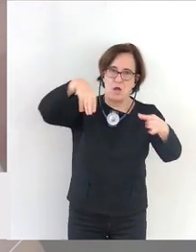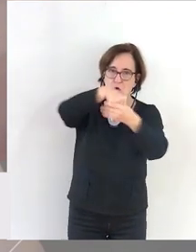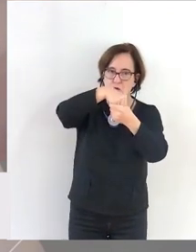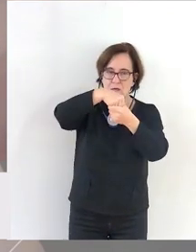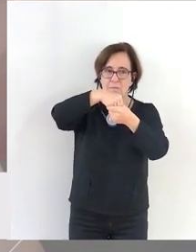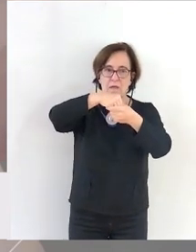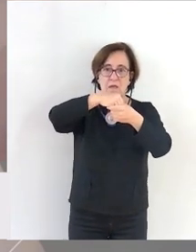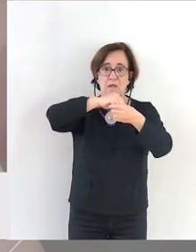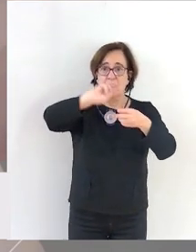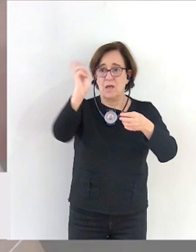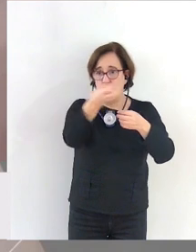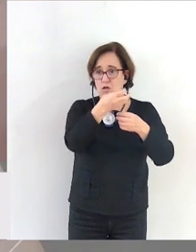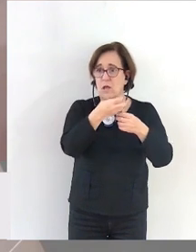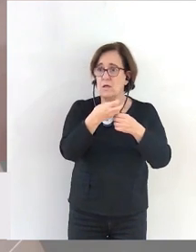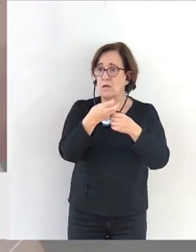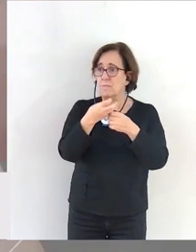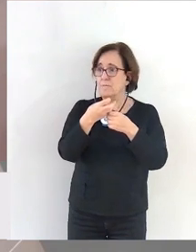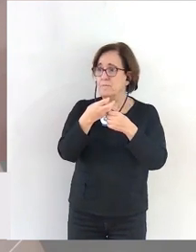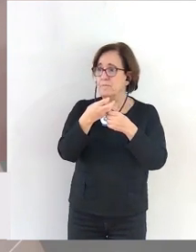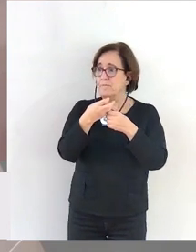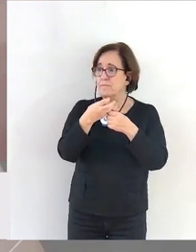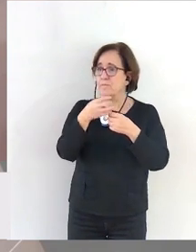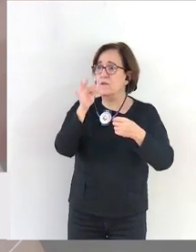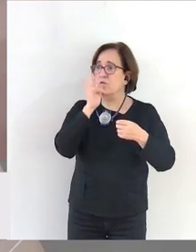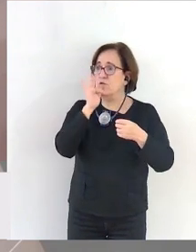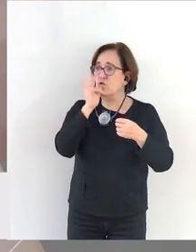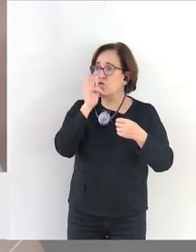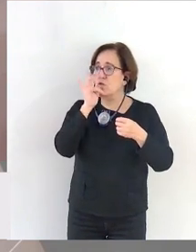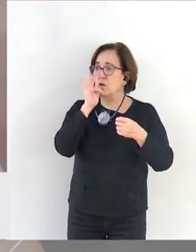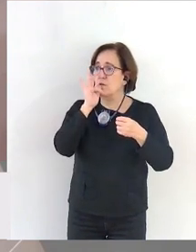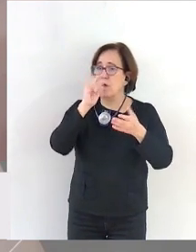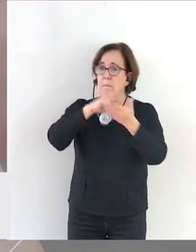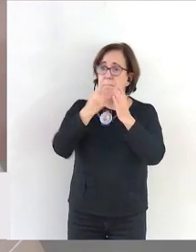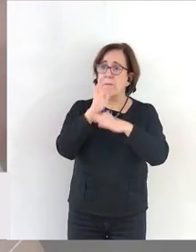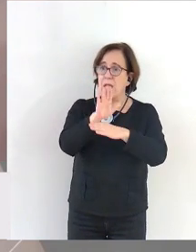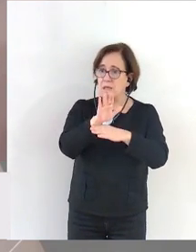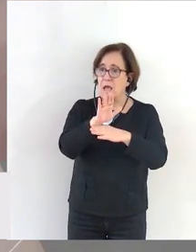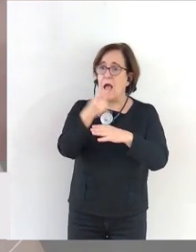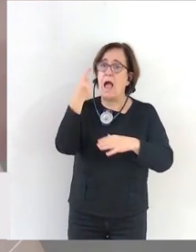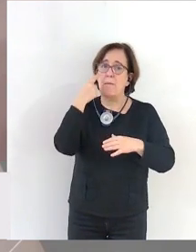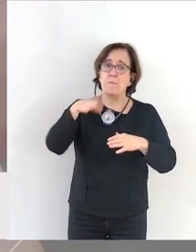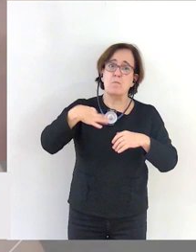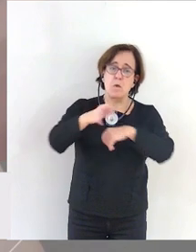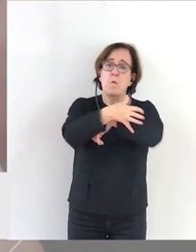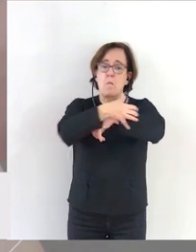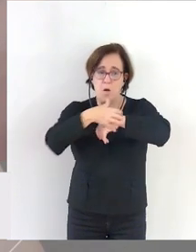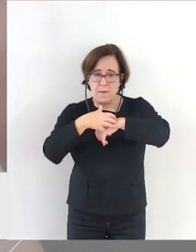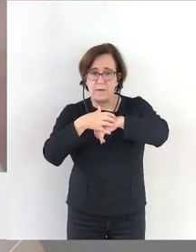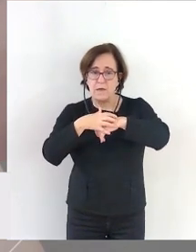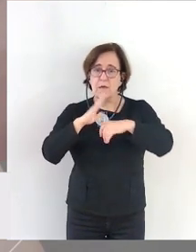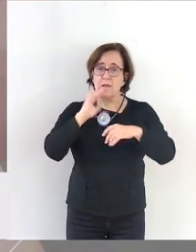otras y donde todavía y estamos planteándonos a ver si la pobreza energética está a un